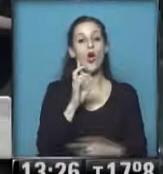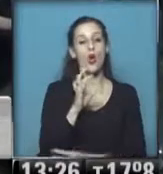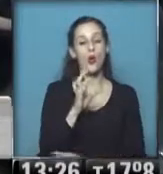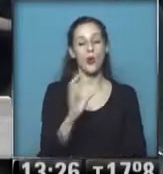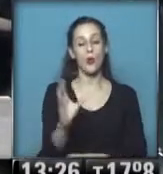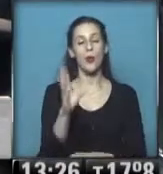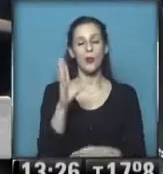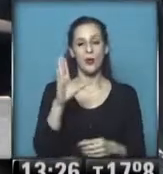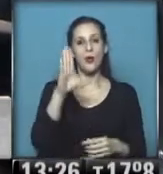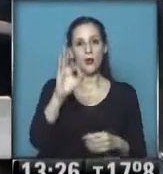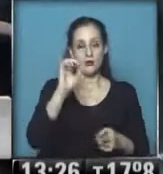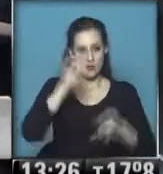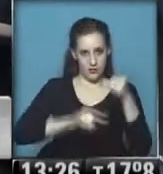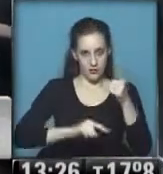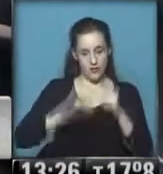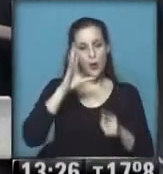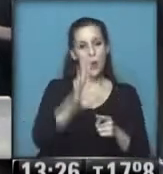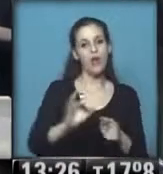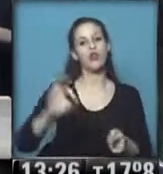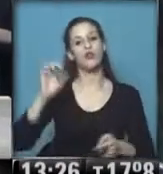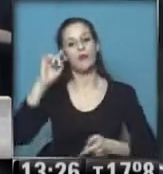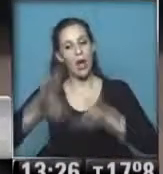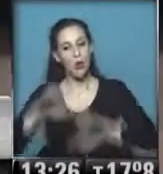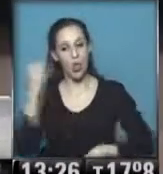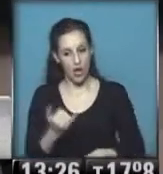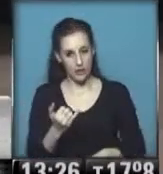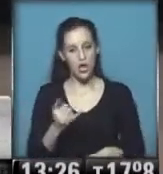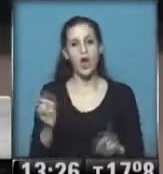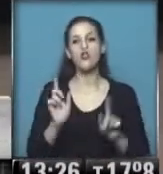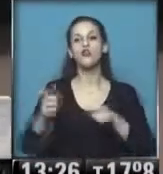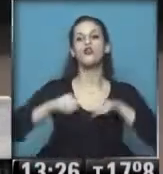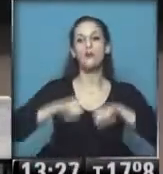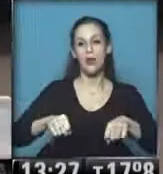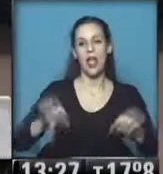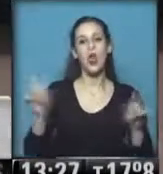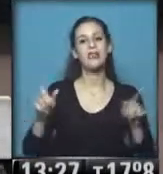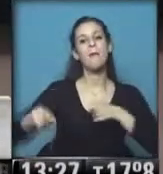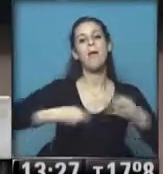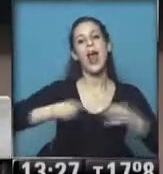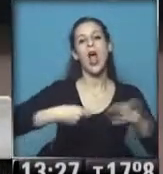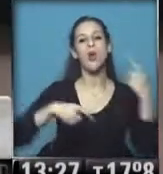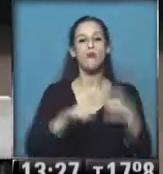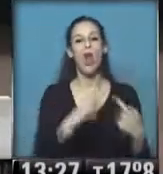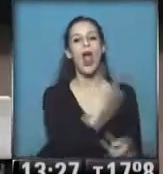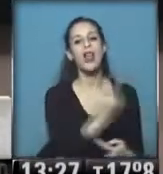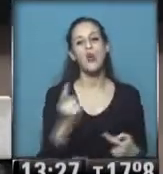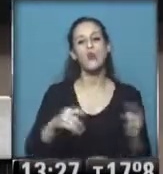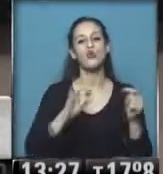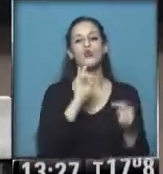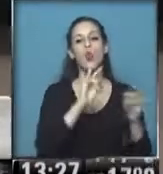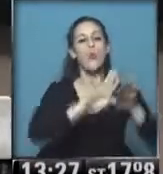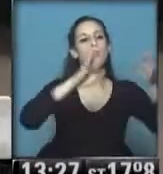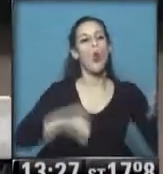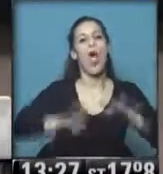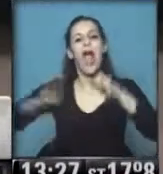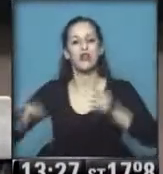tener un punto de venta final es decir un supermercado no mercado con puesteros y con con la gente que va y le paga acada puestero sino un supermercado con